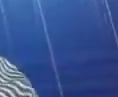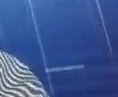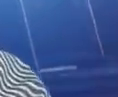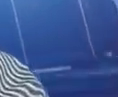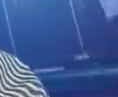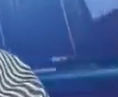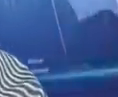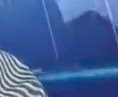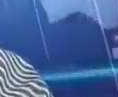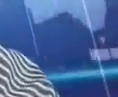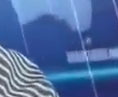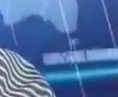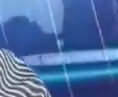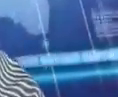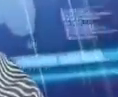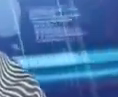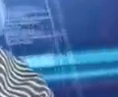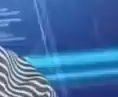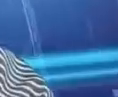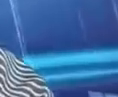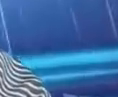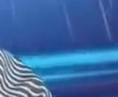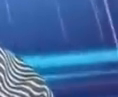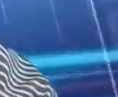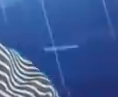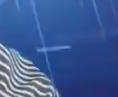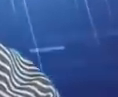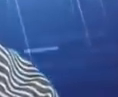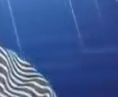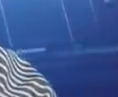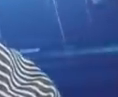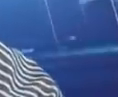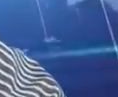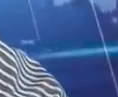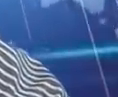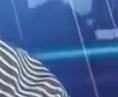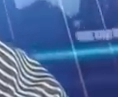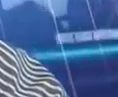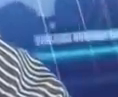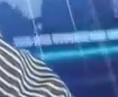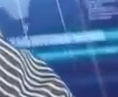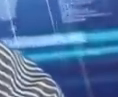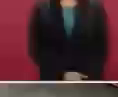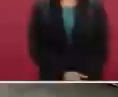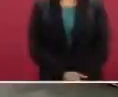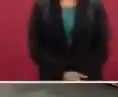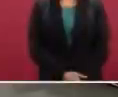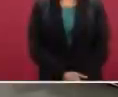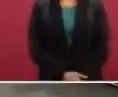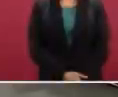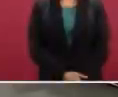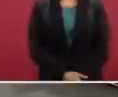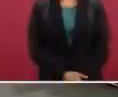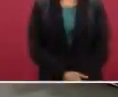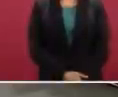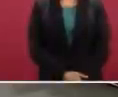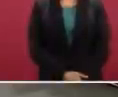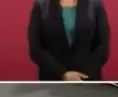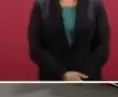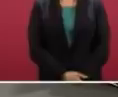evento ovacionaron de pie al presidente los empresarios de este país. Vamos a verlo.